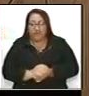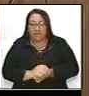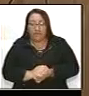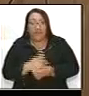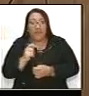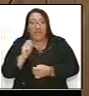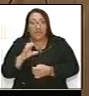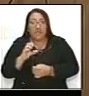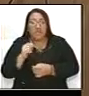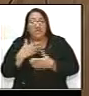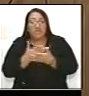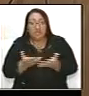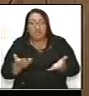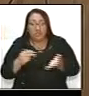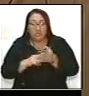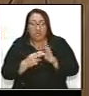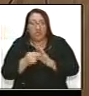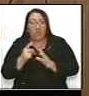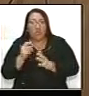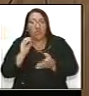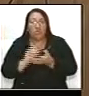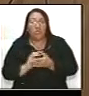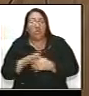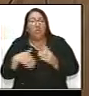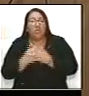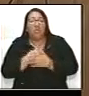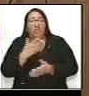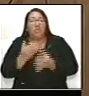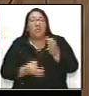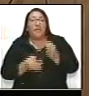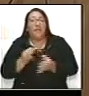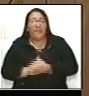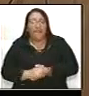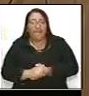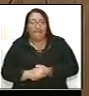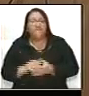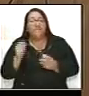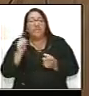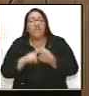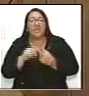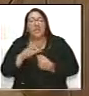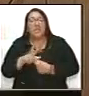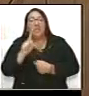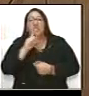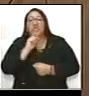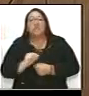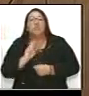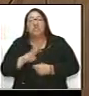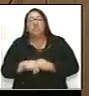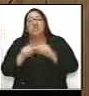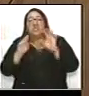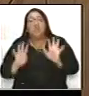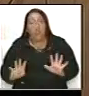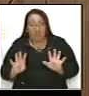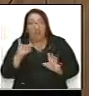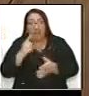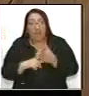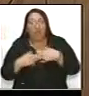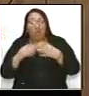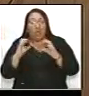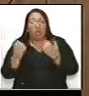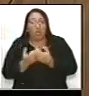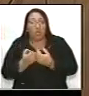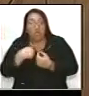008-2015, TC dispone una vacatio sentencial hasta el 31 de diciembre de 2019 para que el Congreso